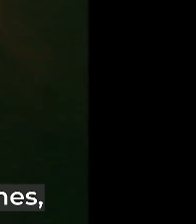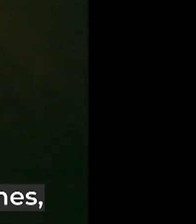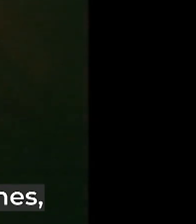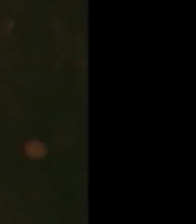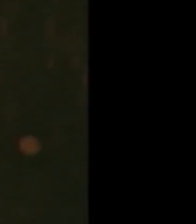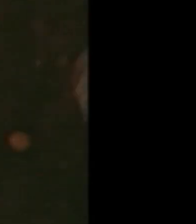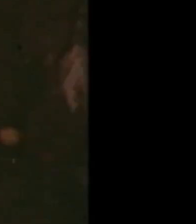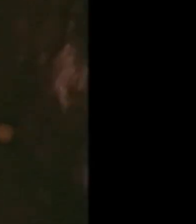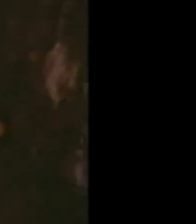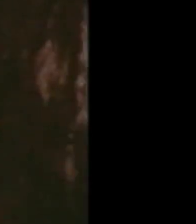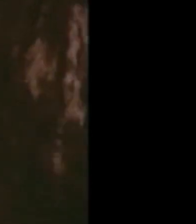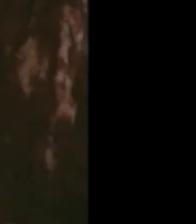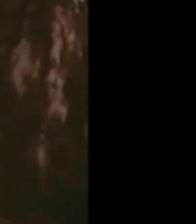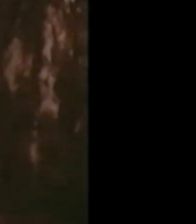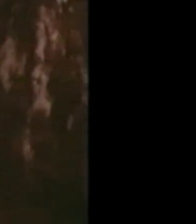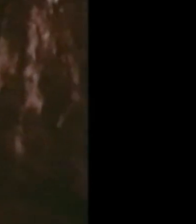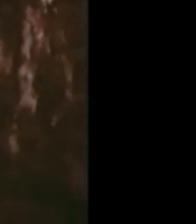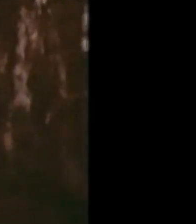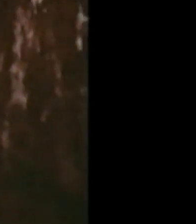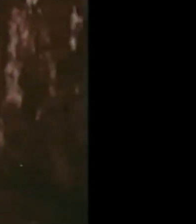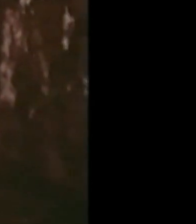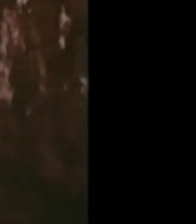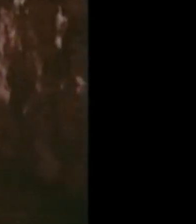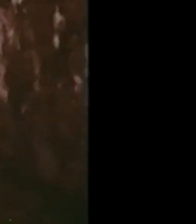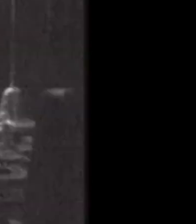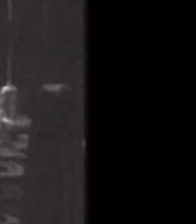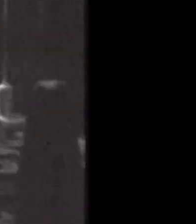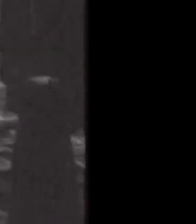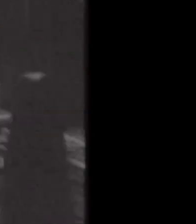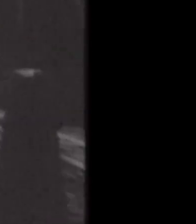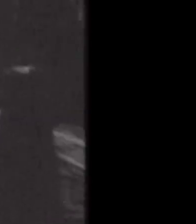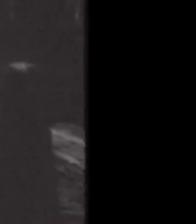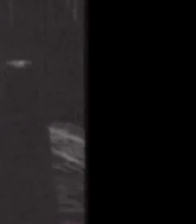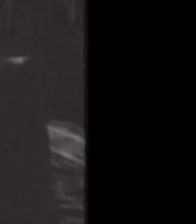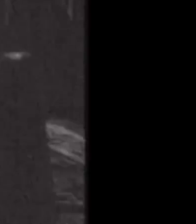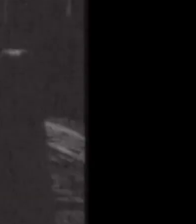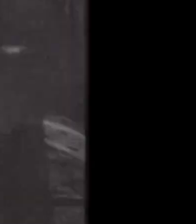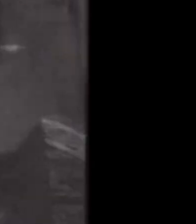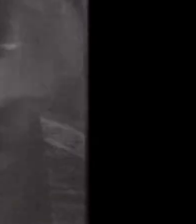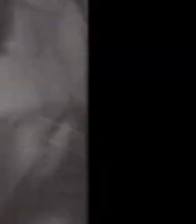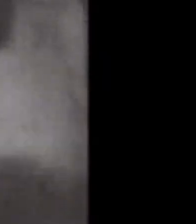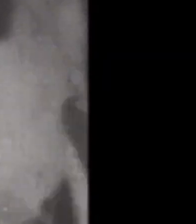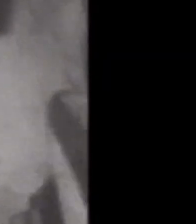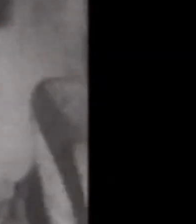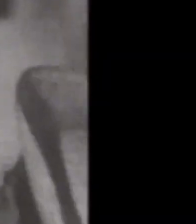Inscripciones, la tumba de Kinish Hanav Pakal.